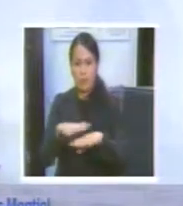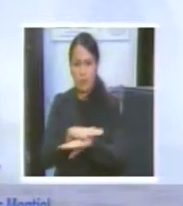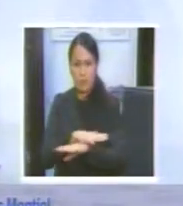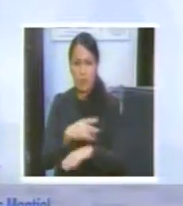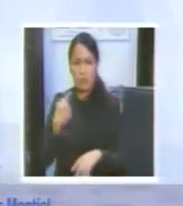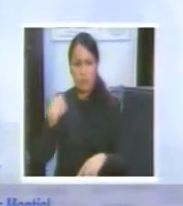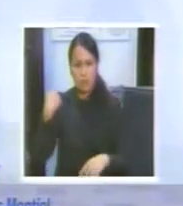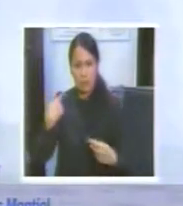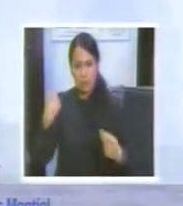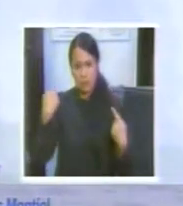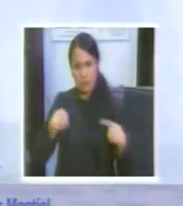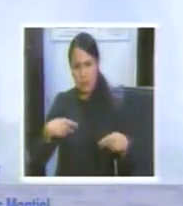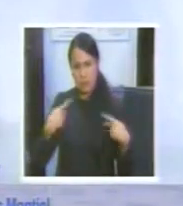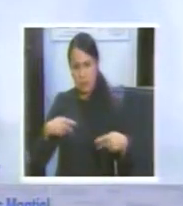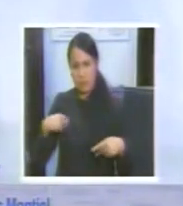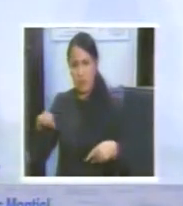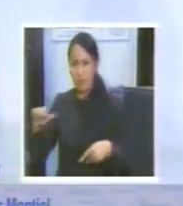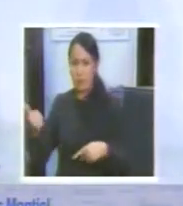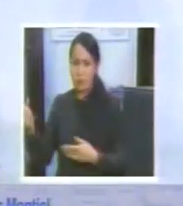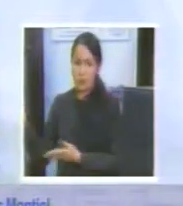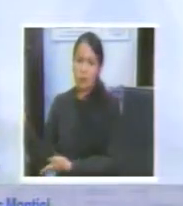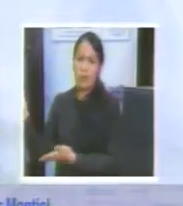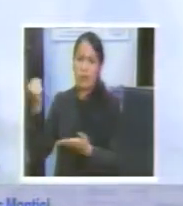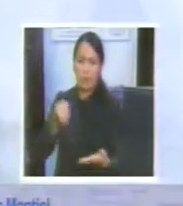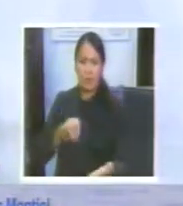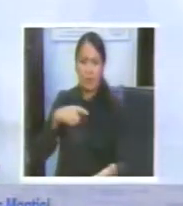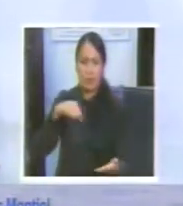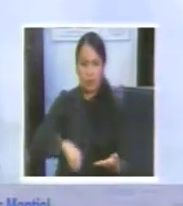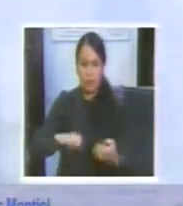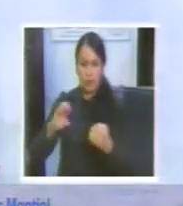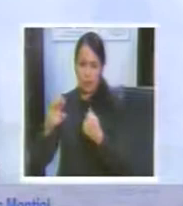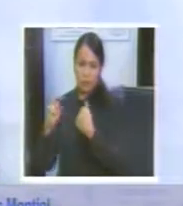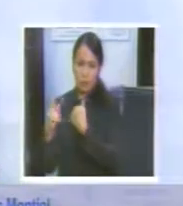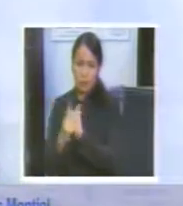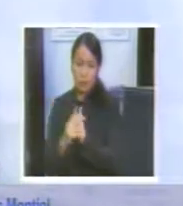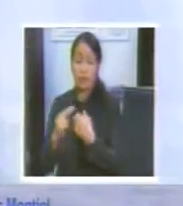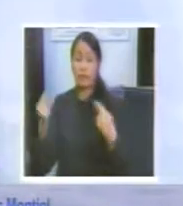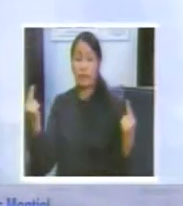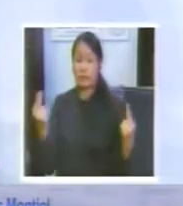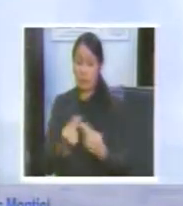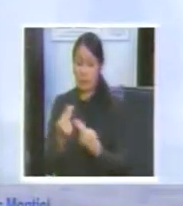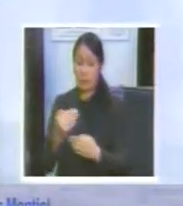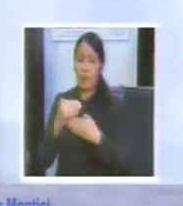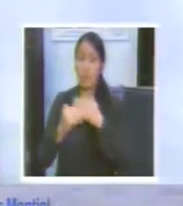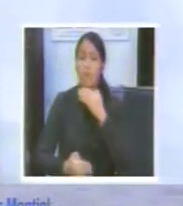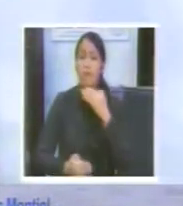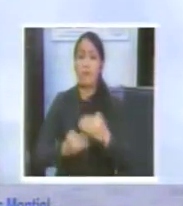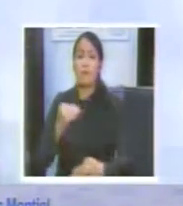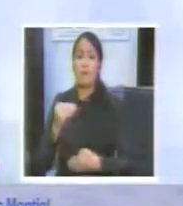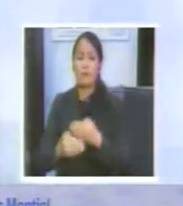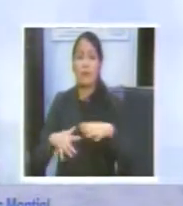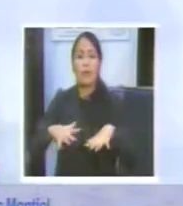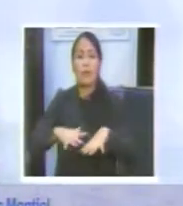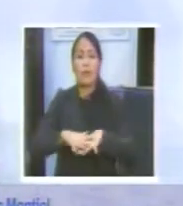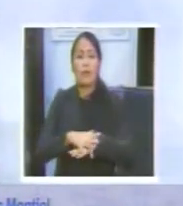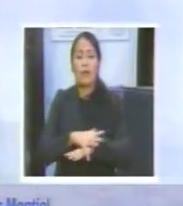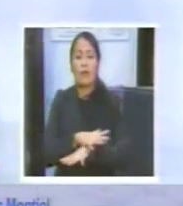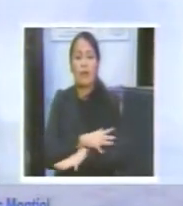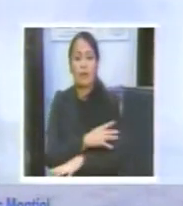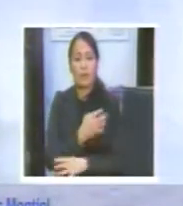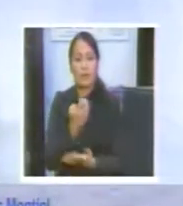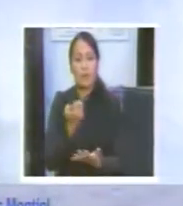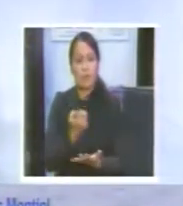inversión extranjera directa, en particular la europea, se requiere avanzar en el cambio estructural de la